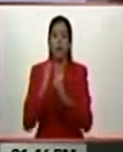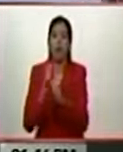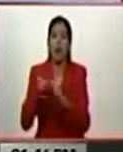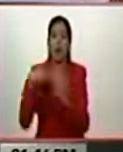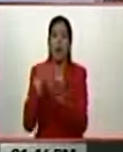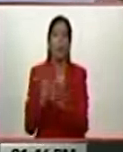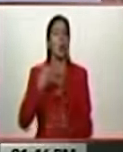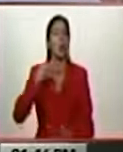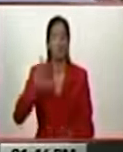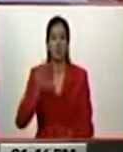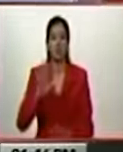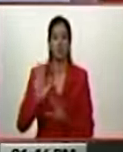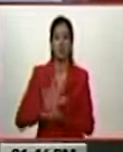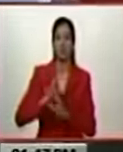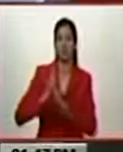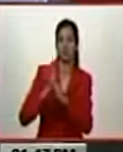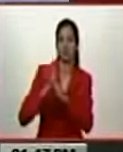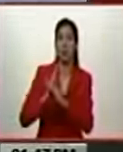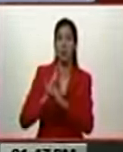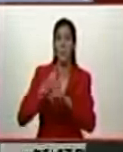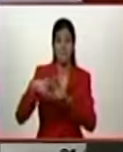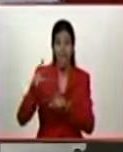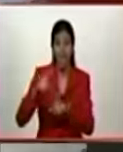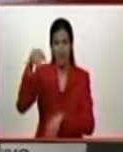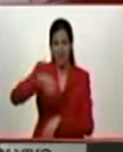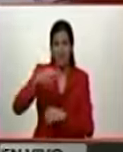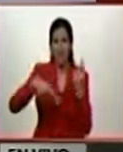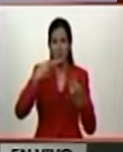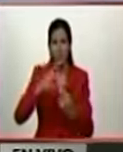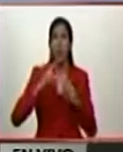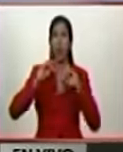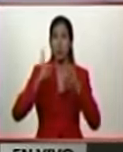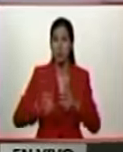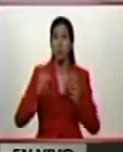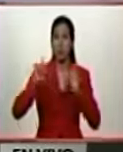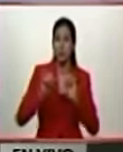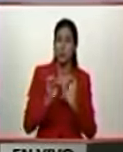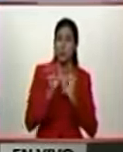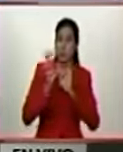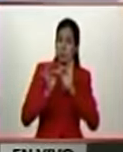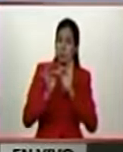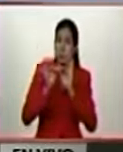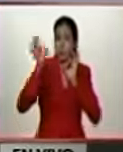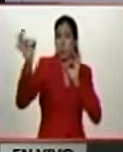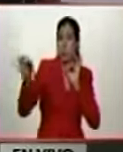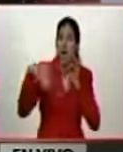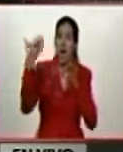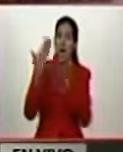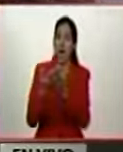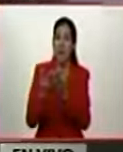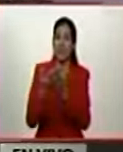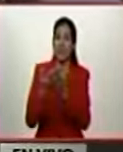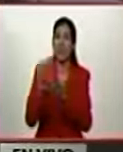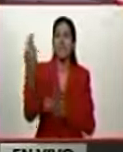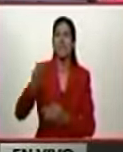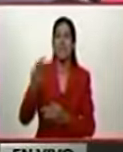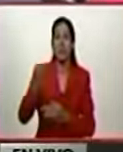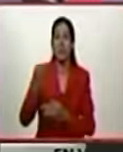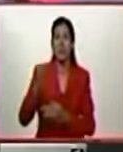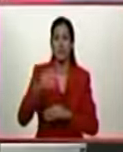Solo en Revolución Bolivariana la autopista llegó hasta Higuerote y ahora avanza hacia el oriente del